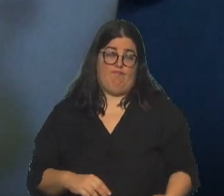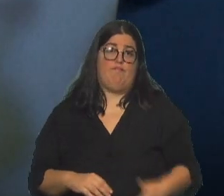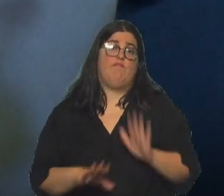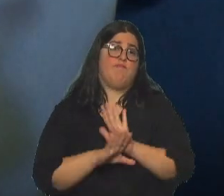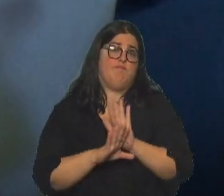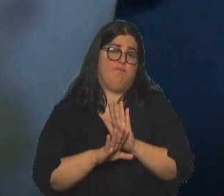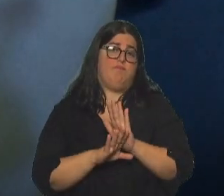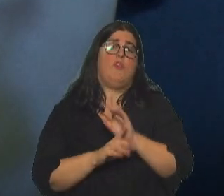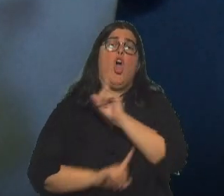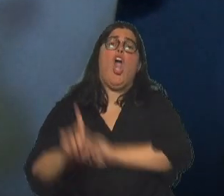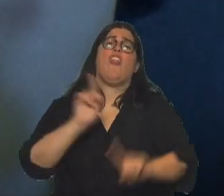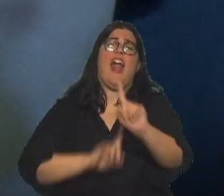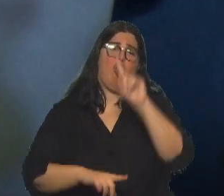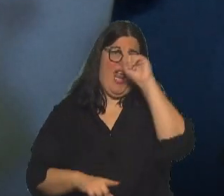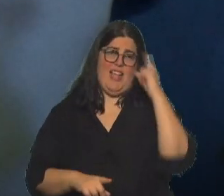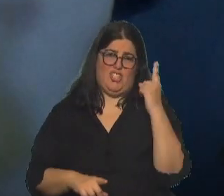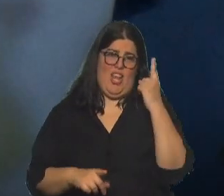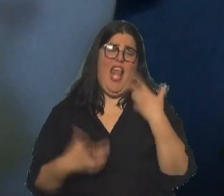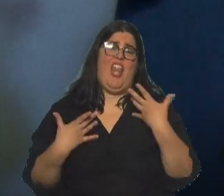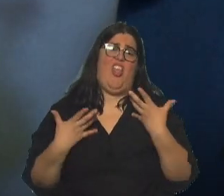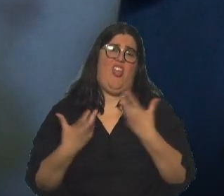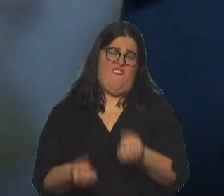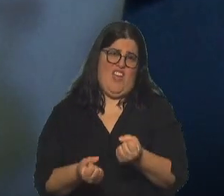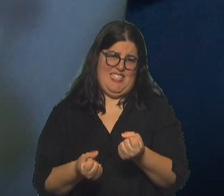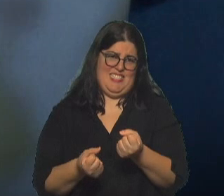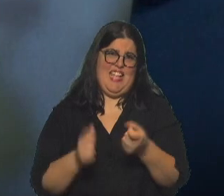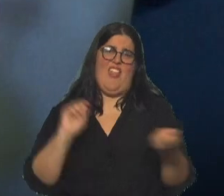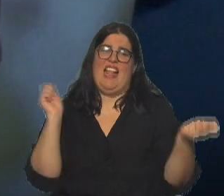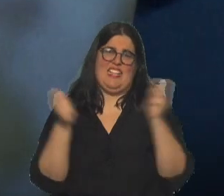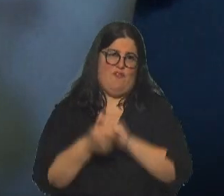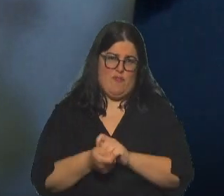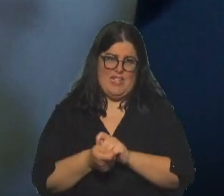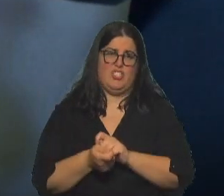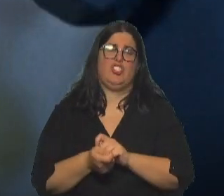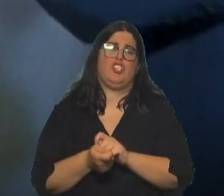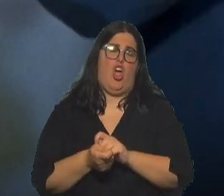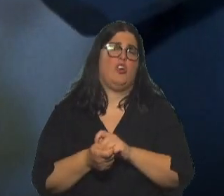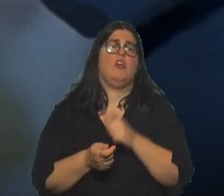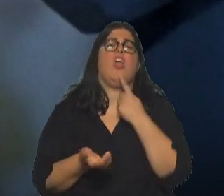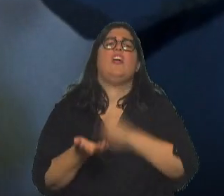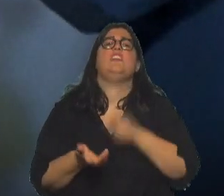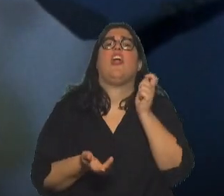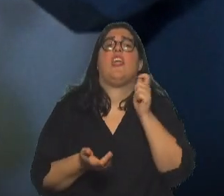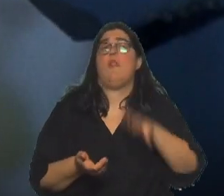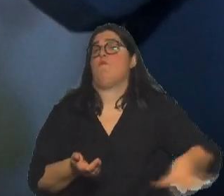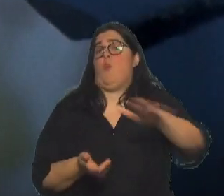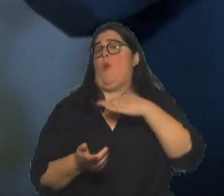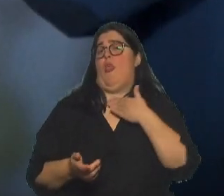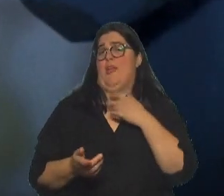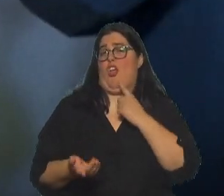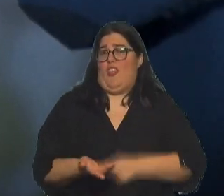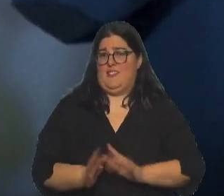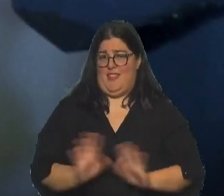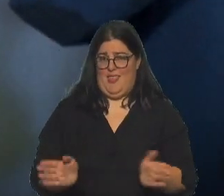la Coordinadora Nacional de Defensa de la Transformación por decisión del pueblo de México.